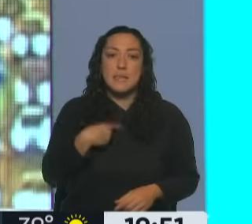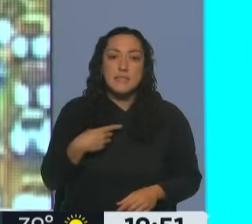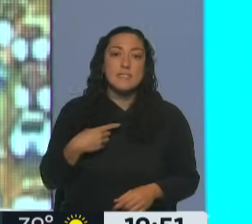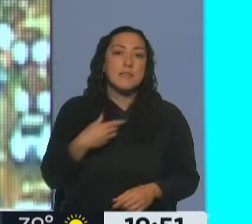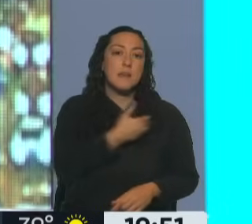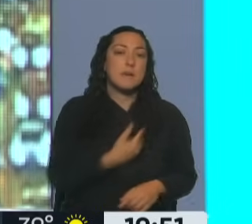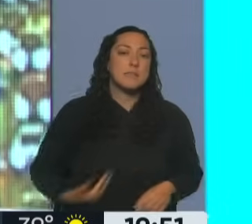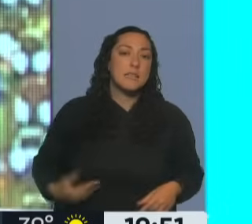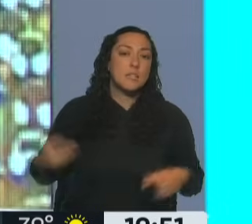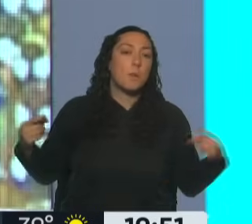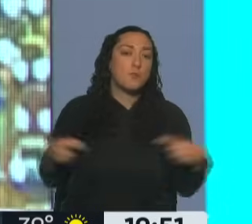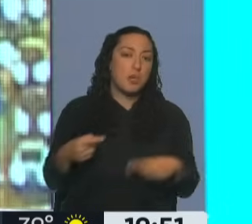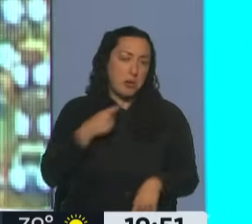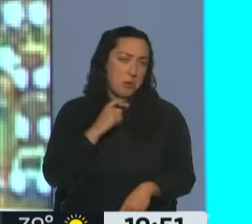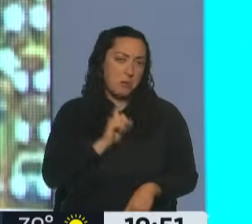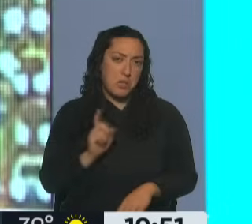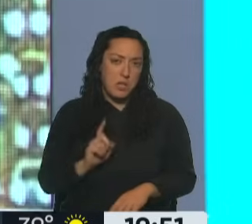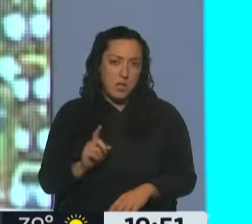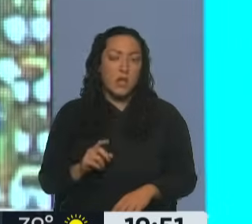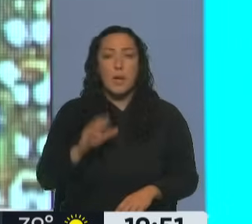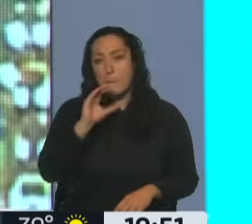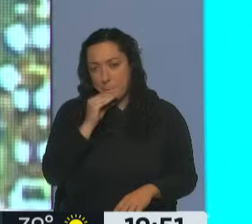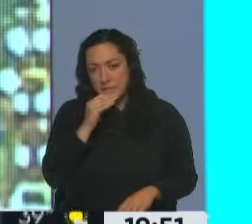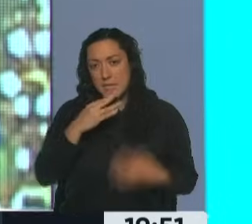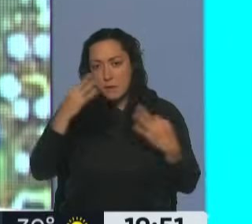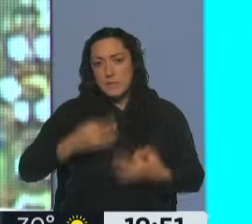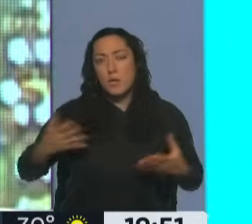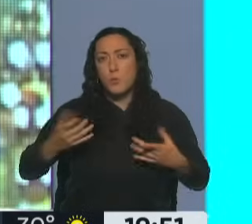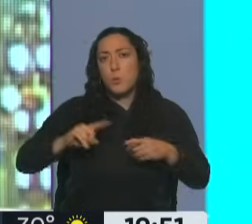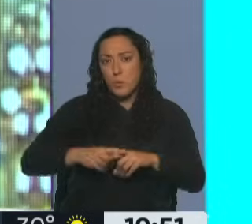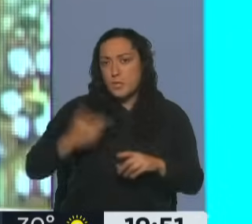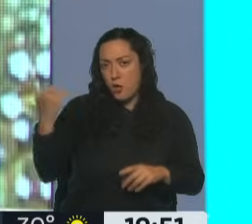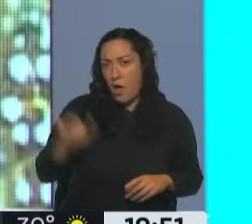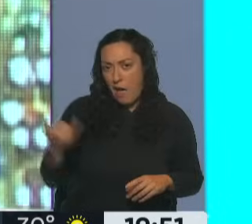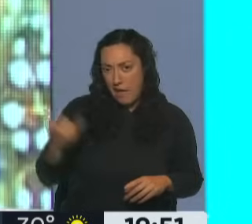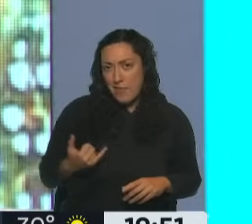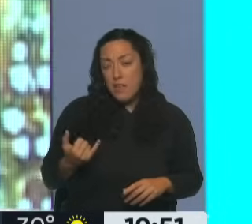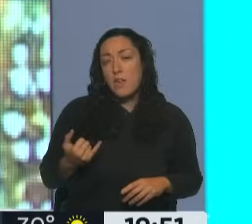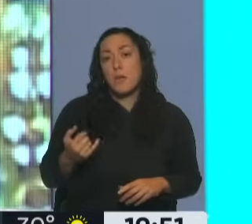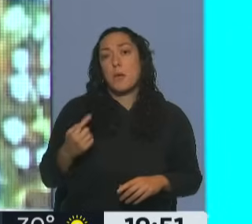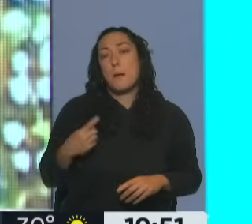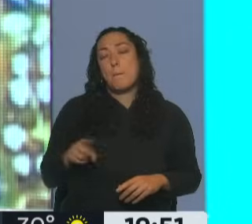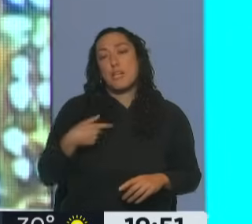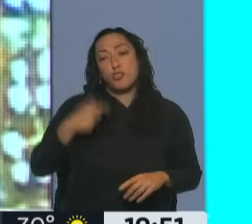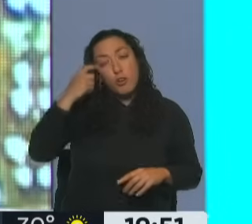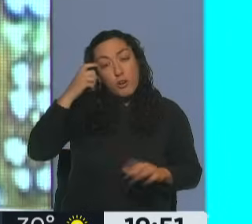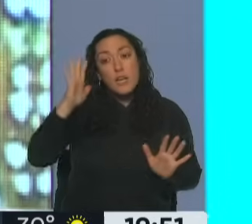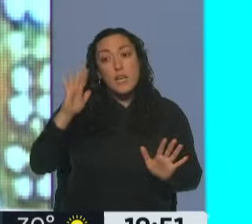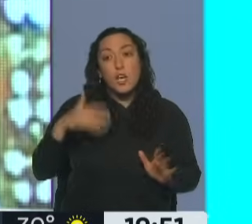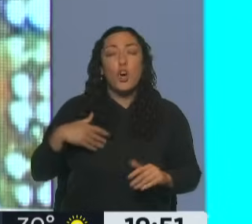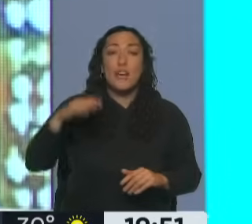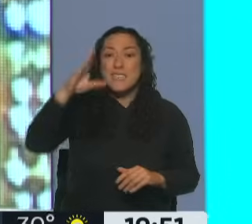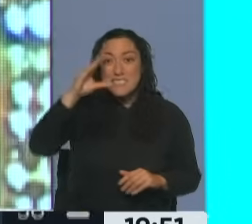de querer presidir la oposición. Es verdad que Massa tiene un partido político, El renovador. pero Ahí yo va. creo que